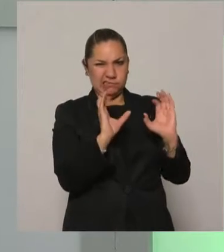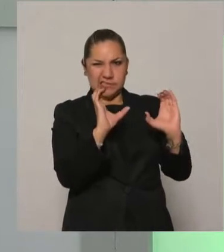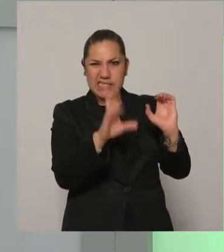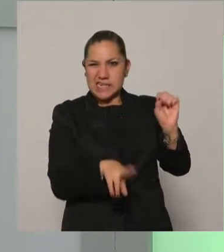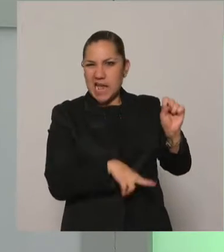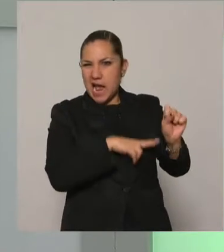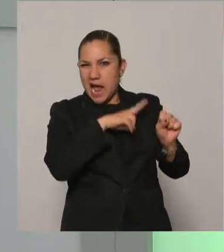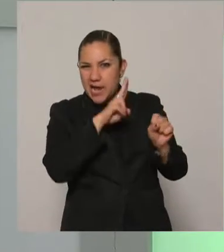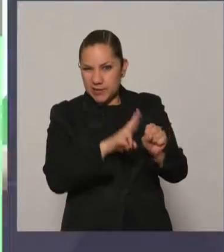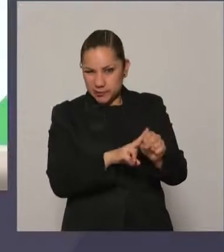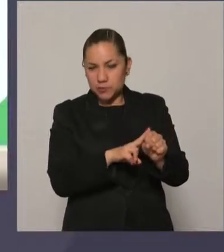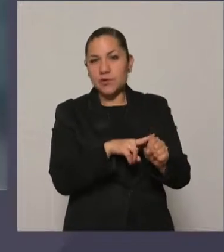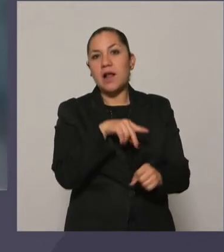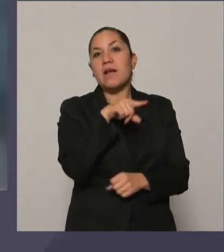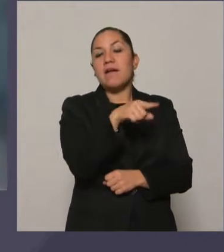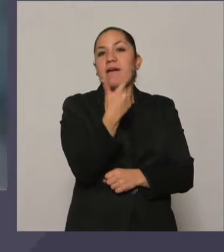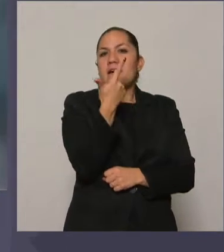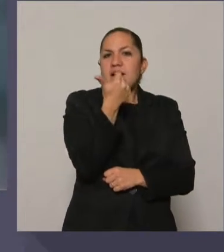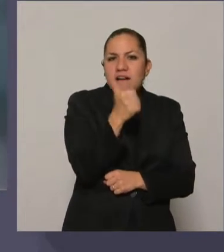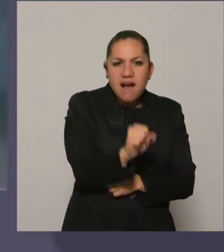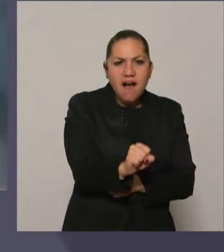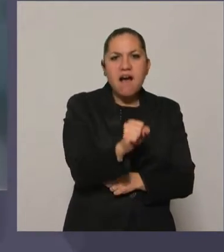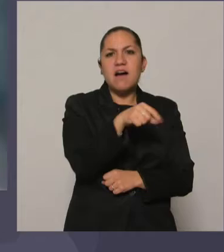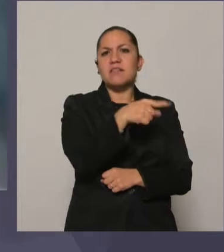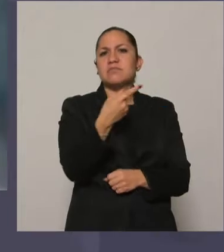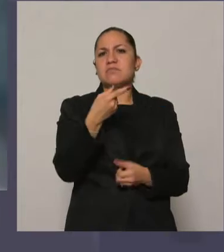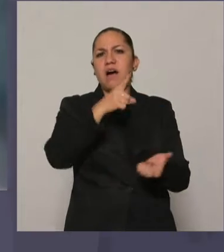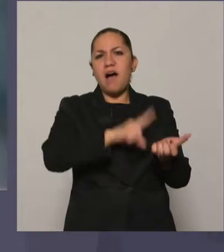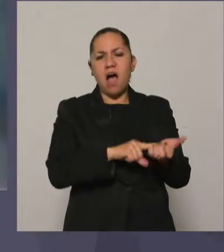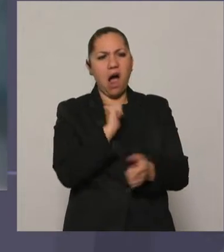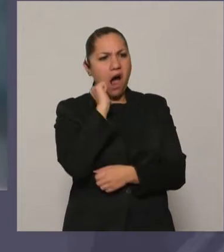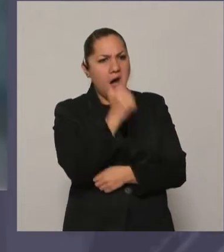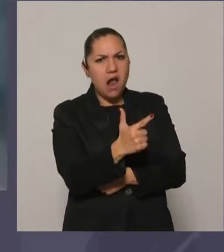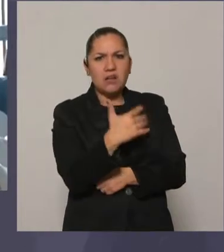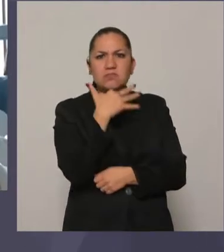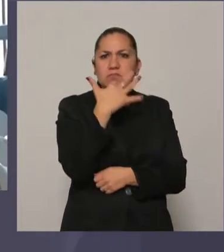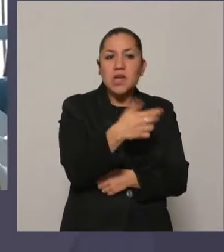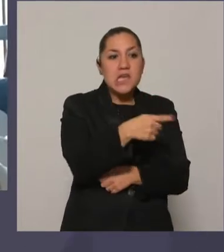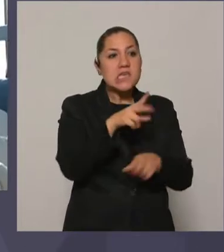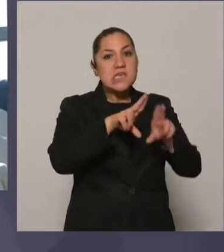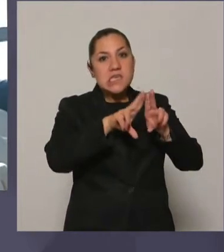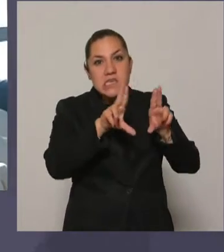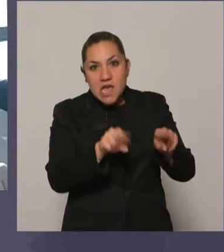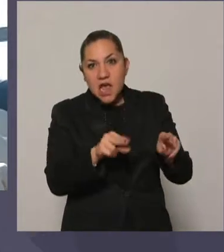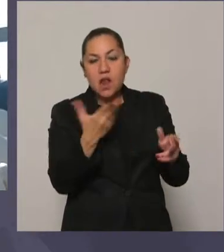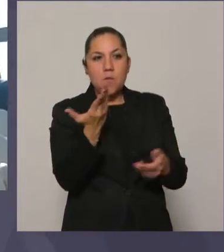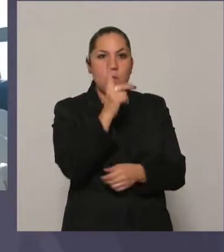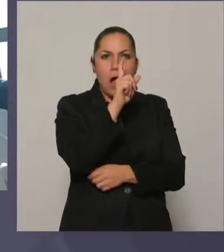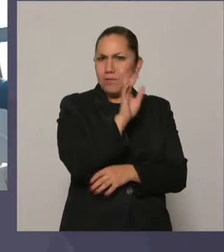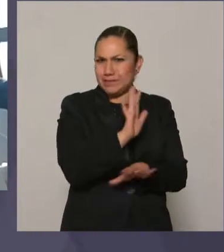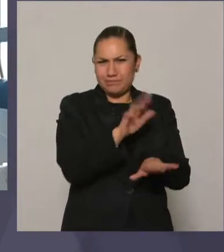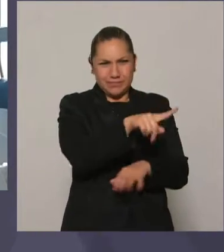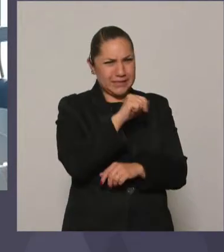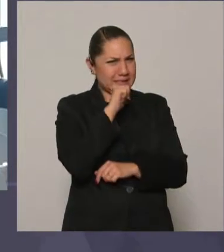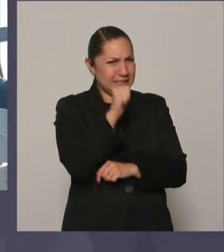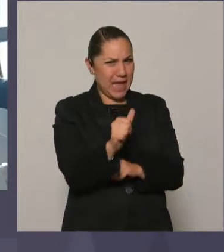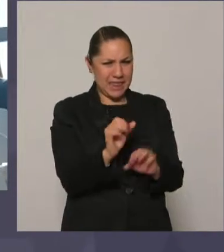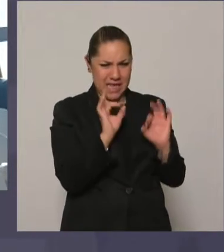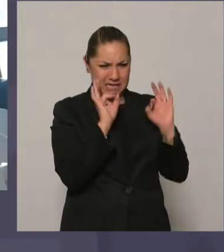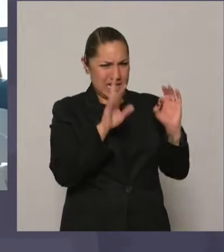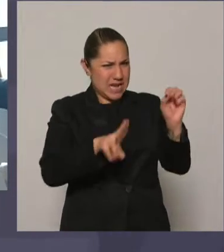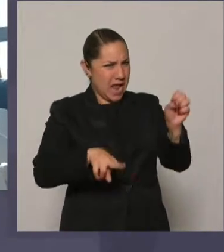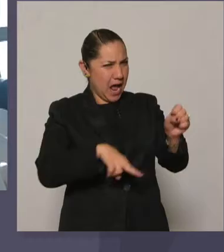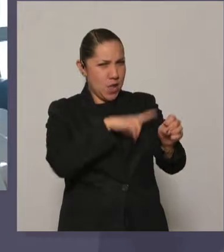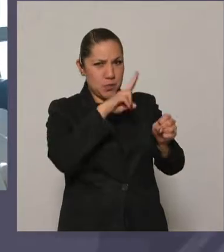no genera gases, que no genera ninguna emisión, que no usa hielo, que no usa agua y vale mucho la pena ir a divertirse